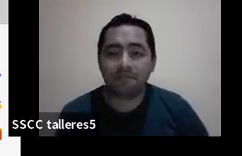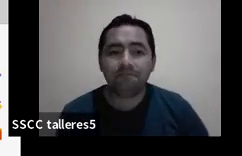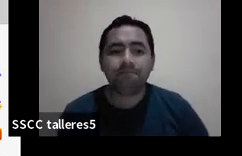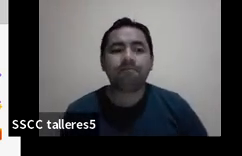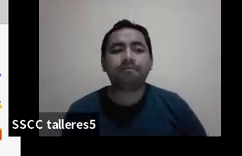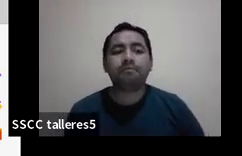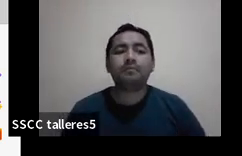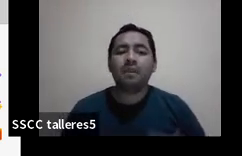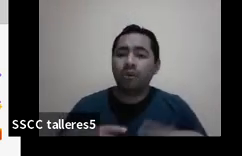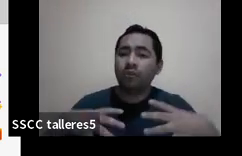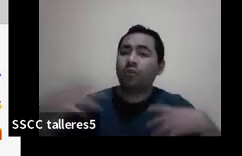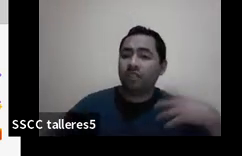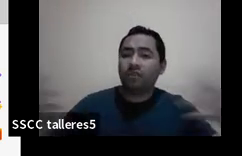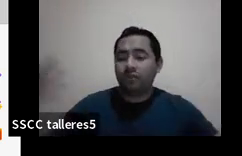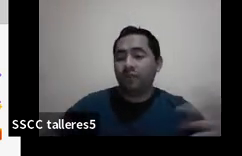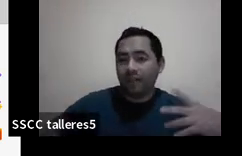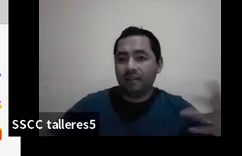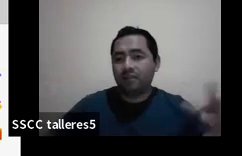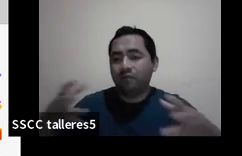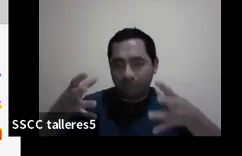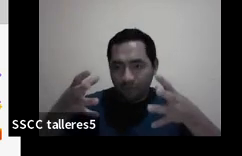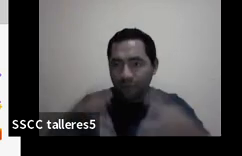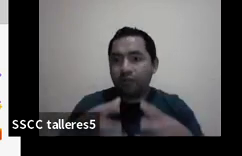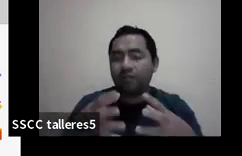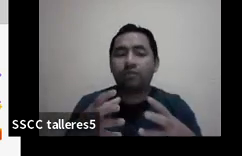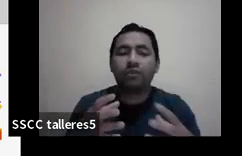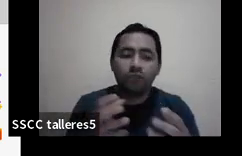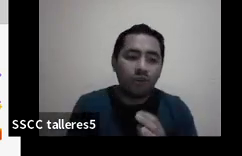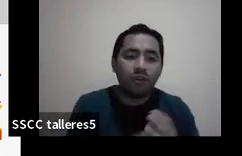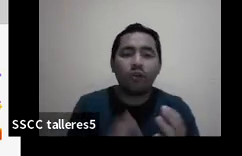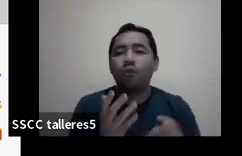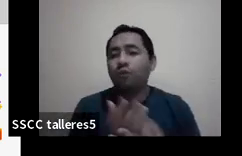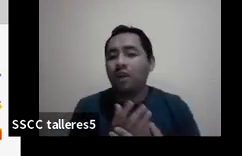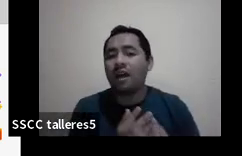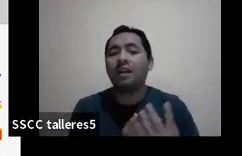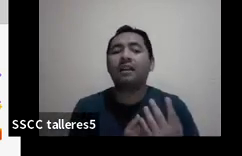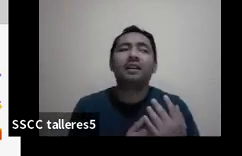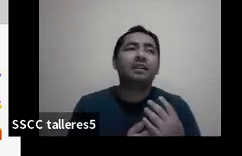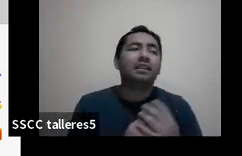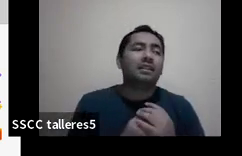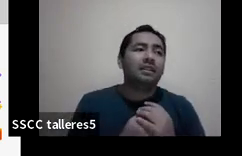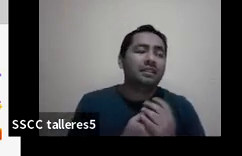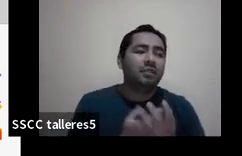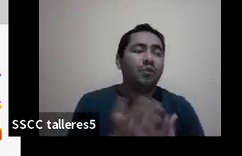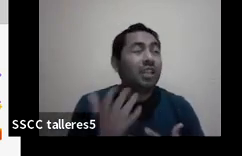lengua de señas. Porque sus contextos son diferentes, ¿no? Influye el contexto histórico, cultural,